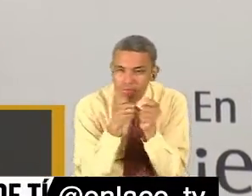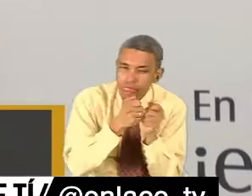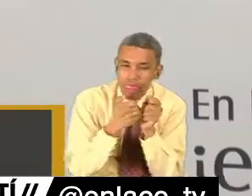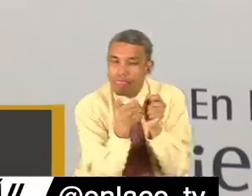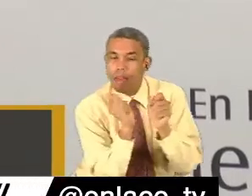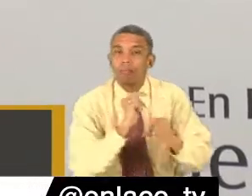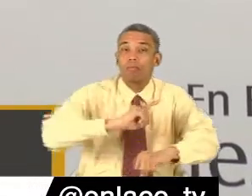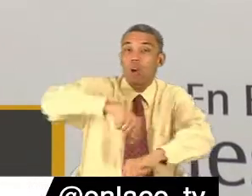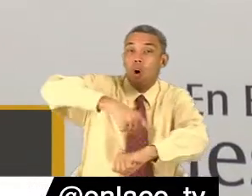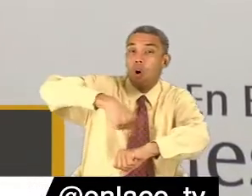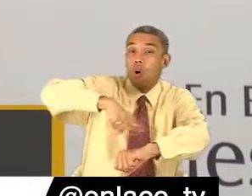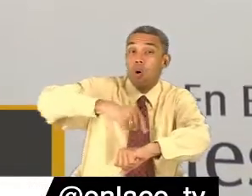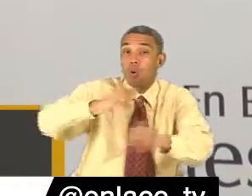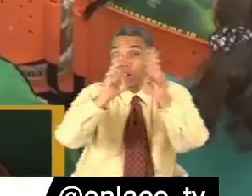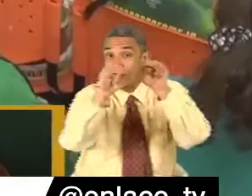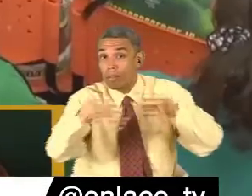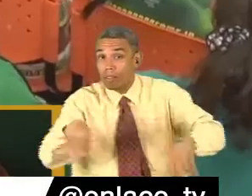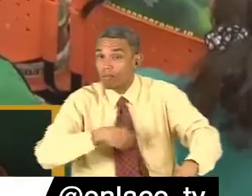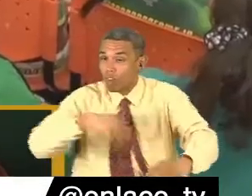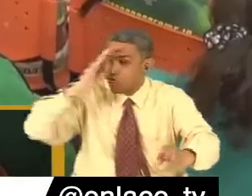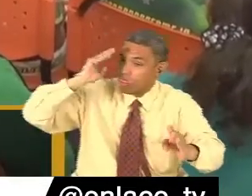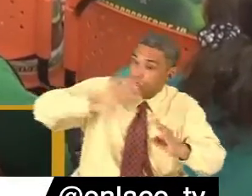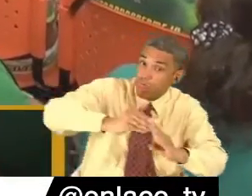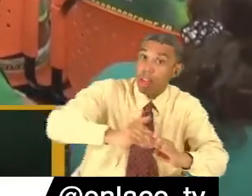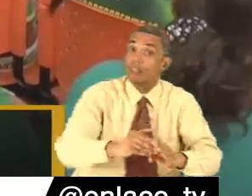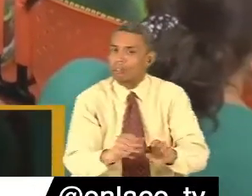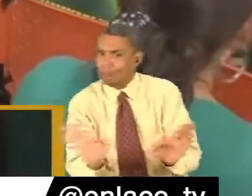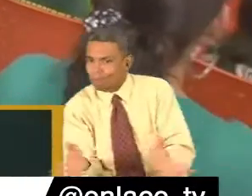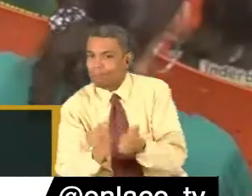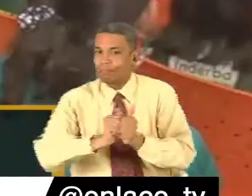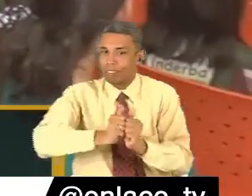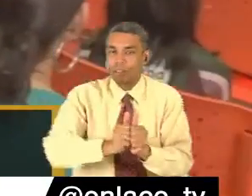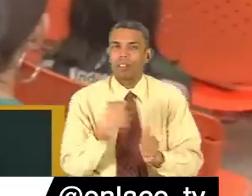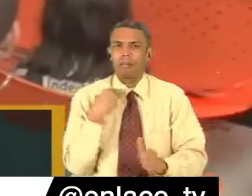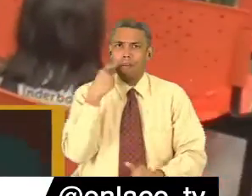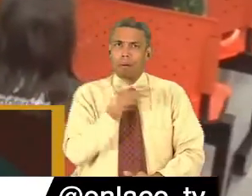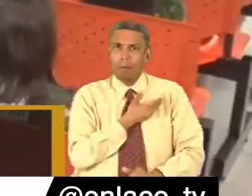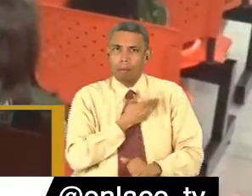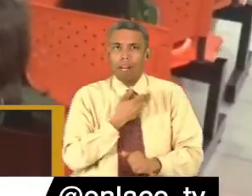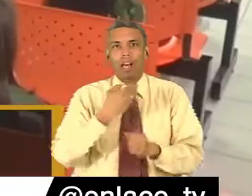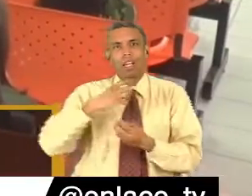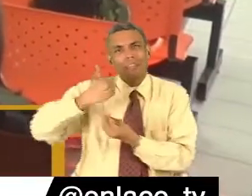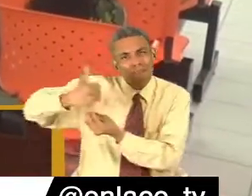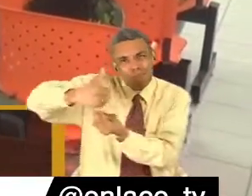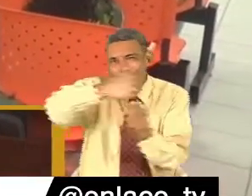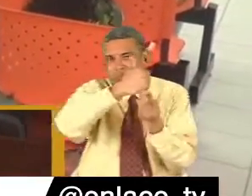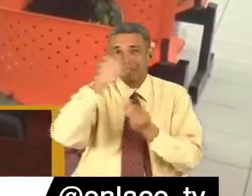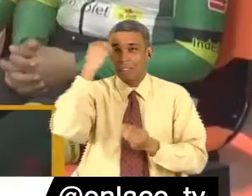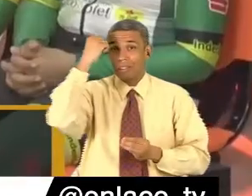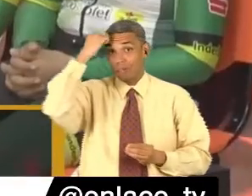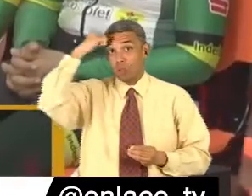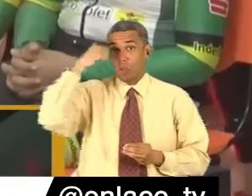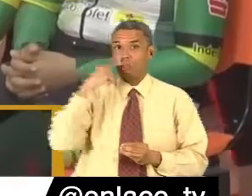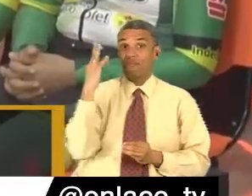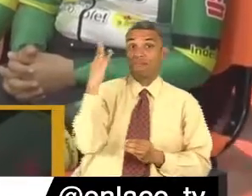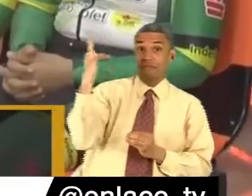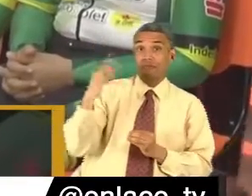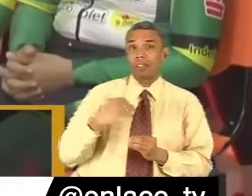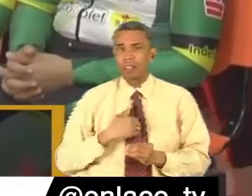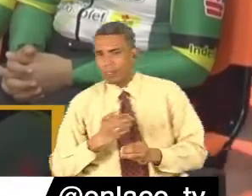internet. Entonces me parece muy bueno. Padres de familia, patinadores e instructores fueron testigos del suministro de los incentivos, de los